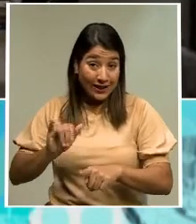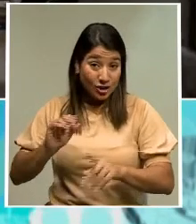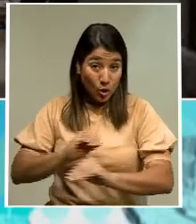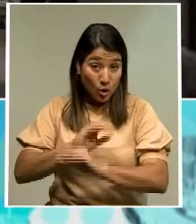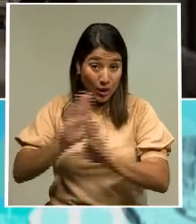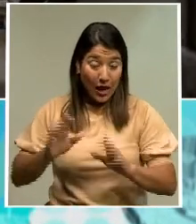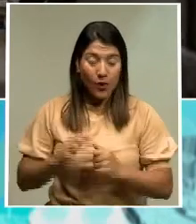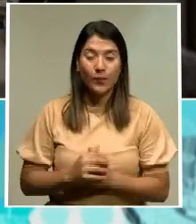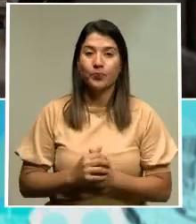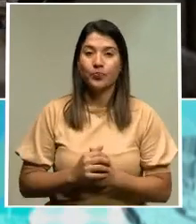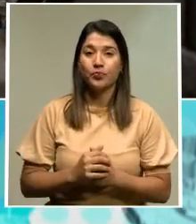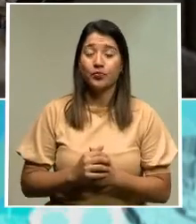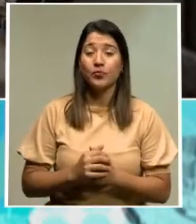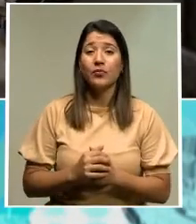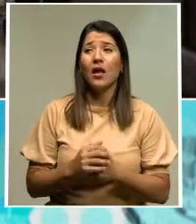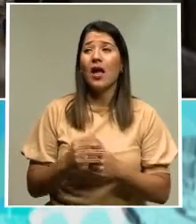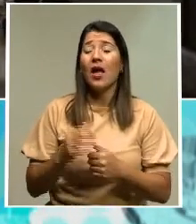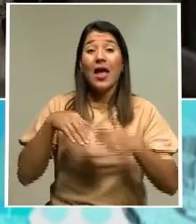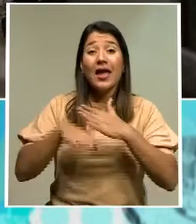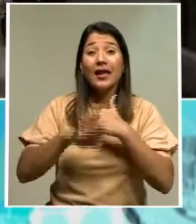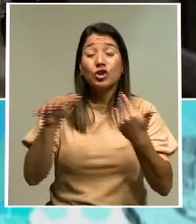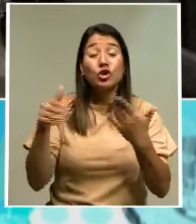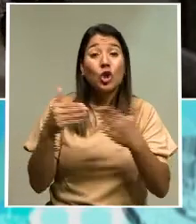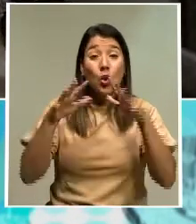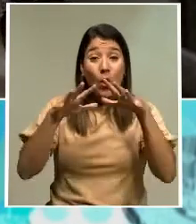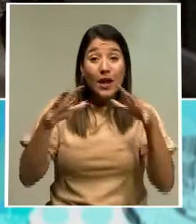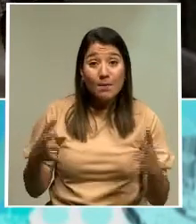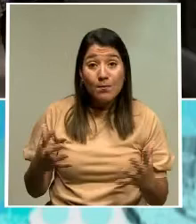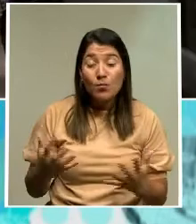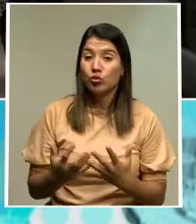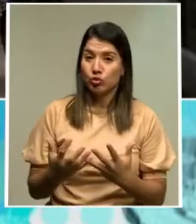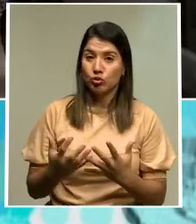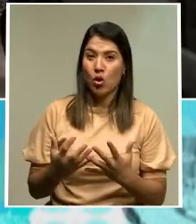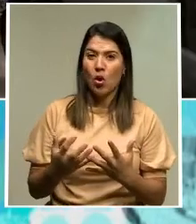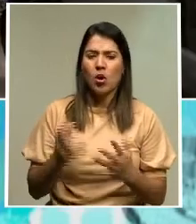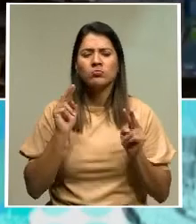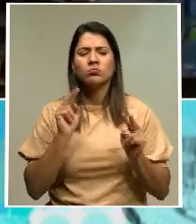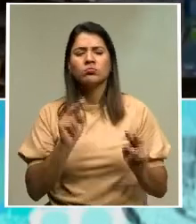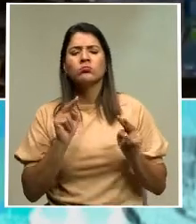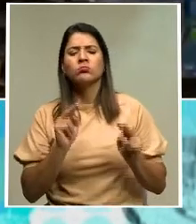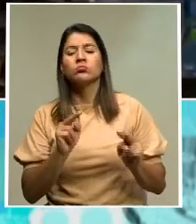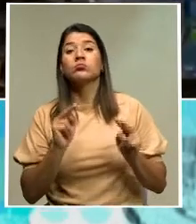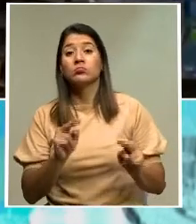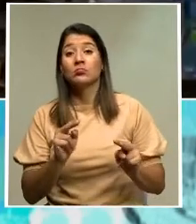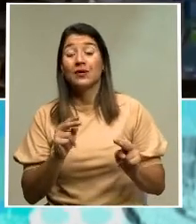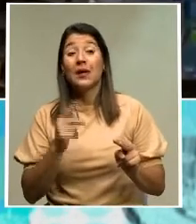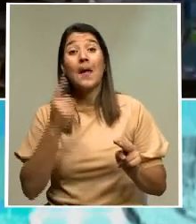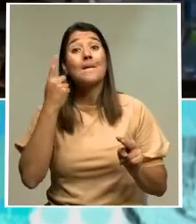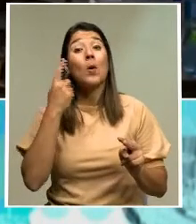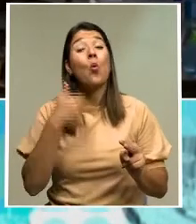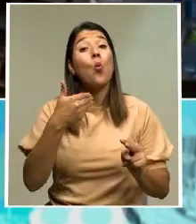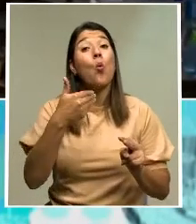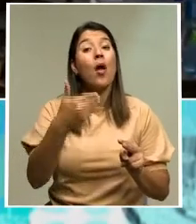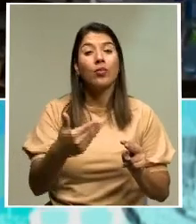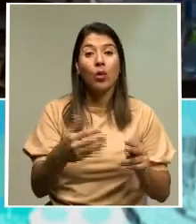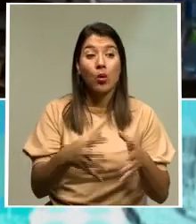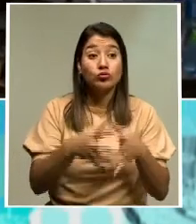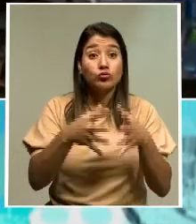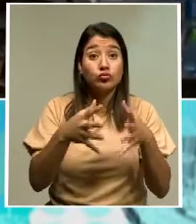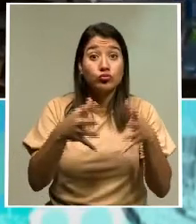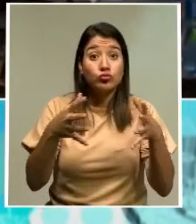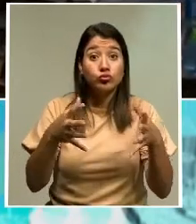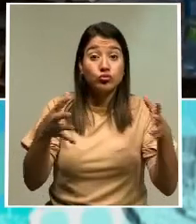Ha habido la experiencia en el mundo, lo que nos ha mostrado es que conforme se presentan más casos